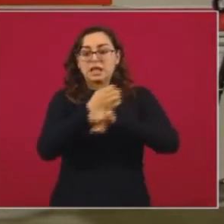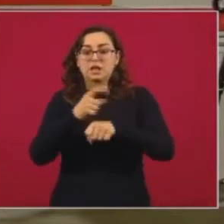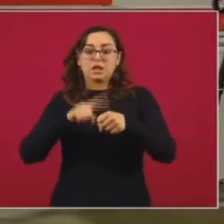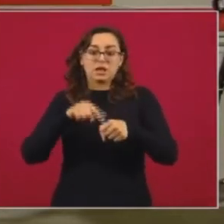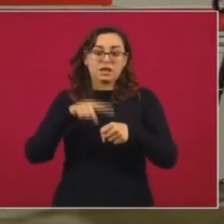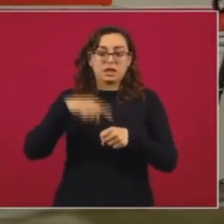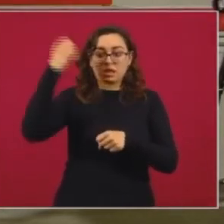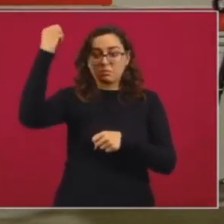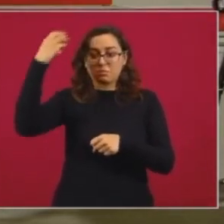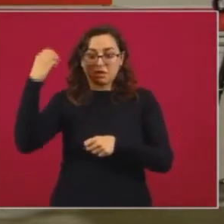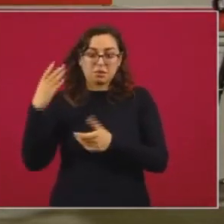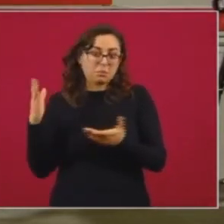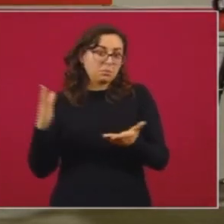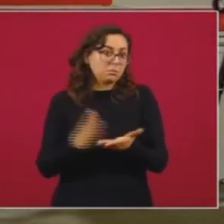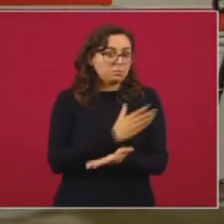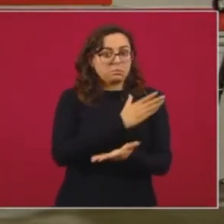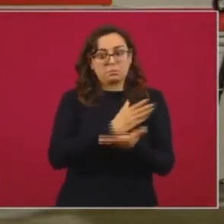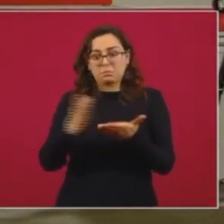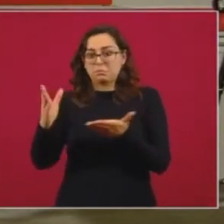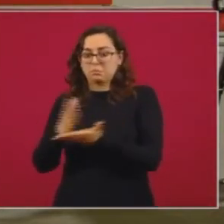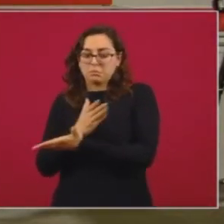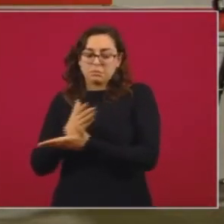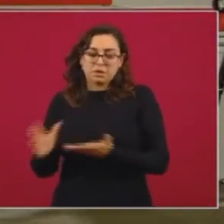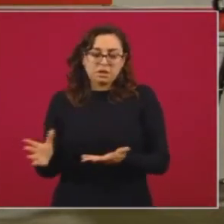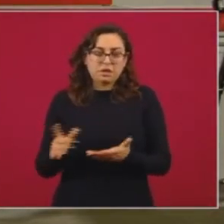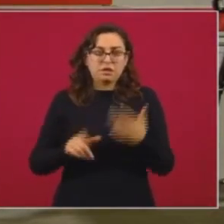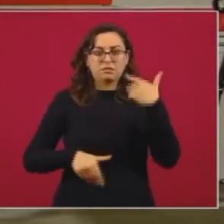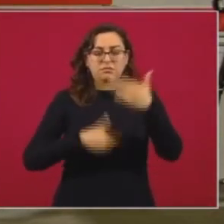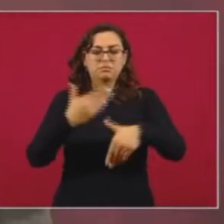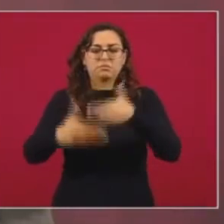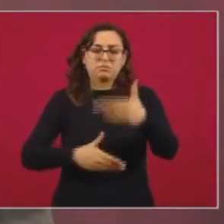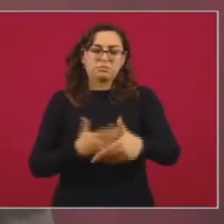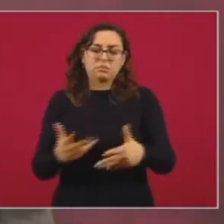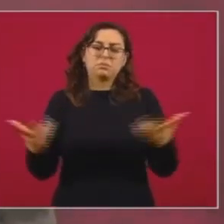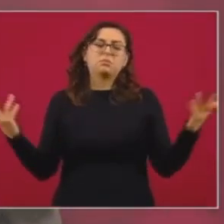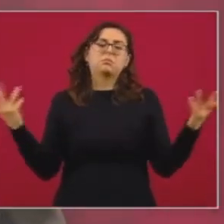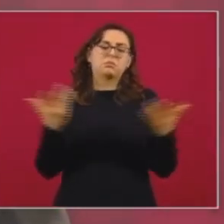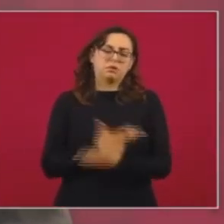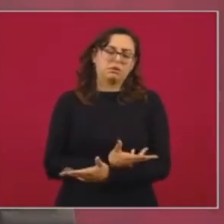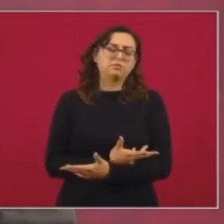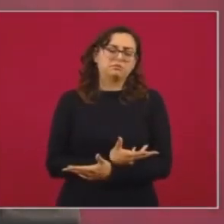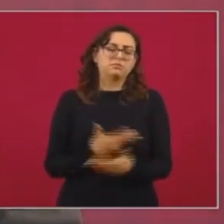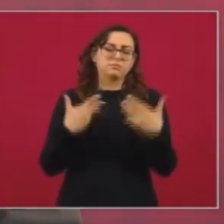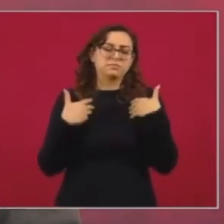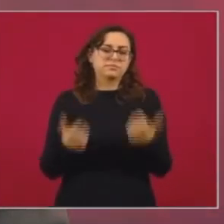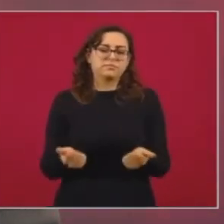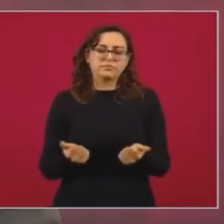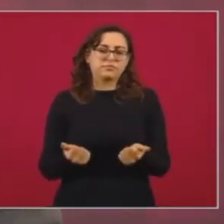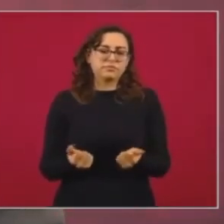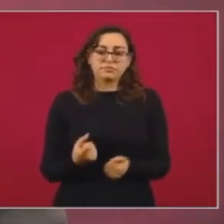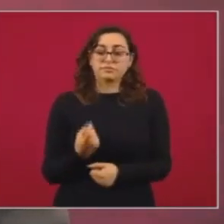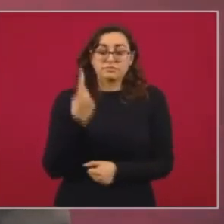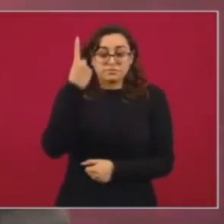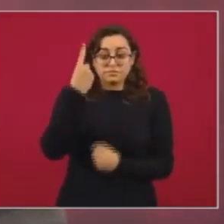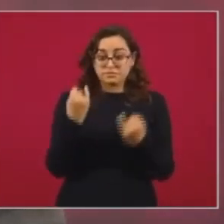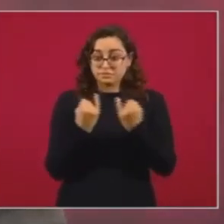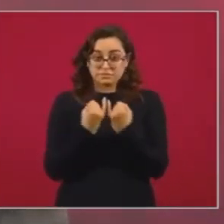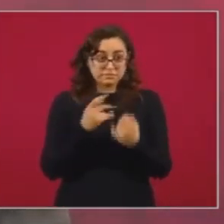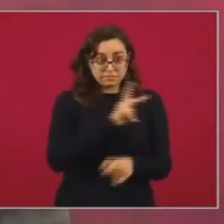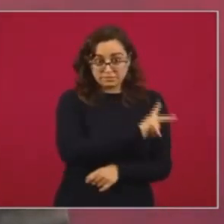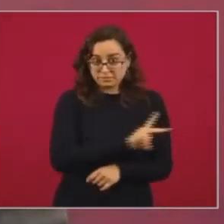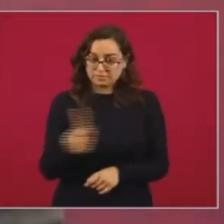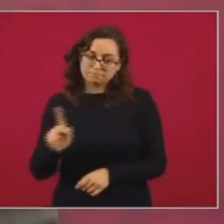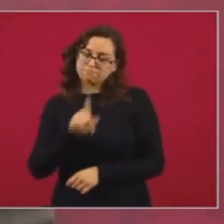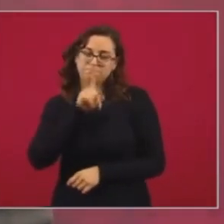semáforo, pues todos, al final, creo que todo el mundo se convenció de lo que era bastante evidente: no sirve tener un solo instrumento. Pongamos un